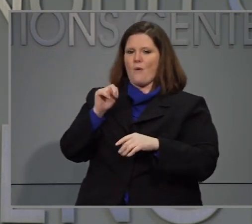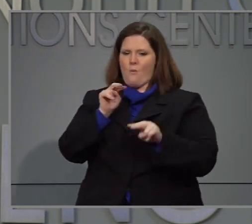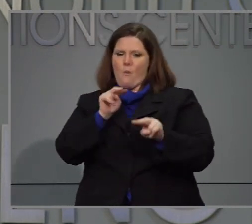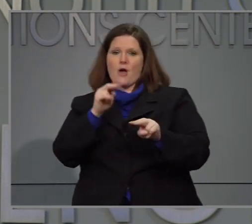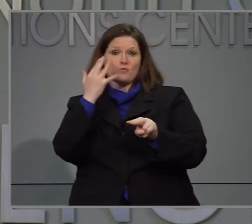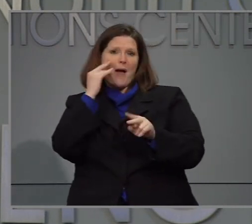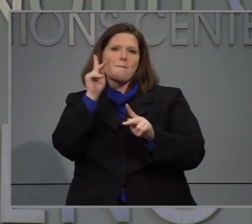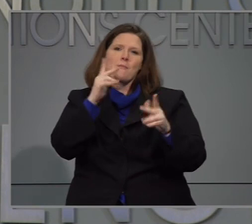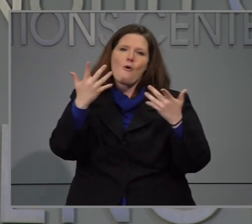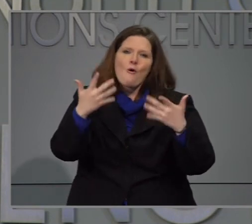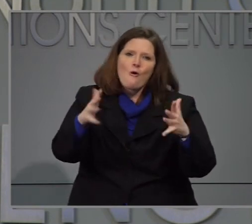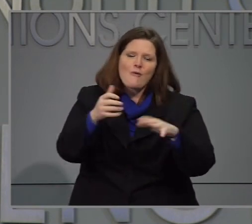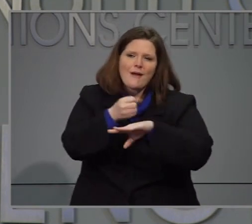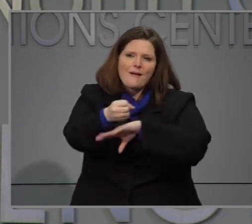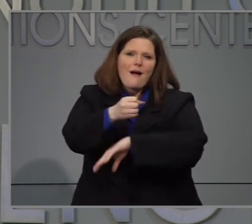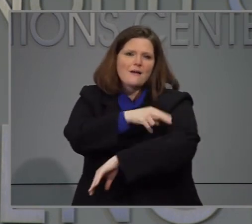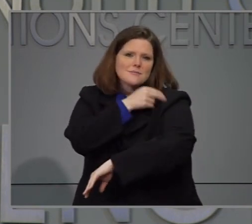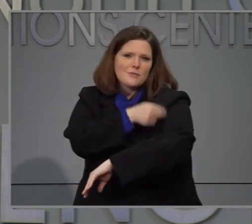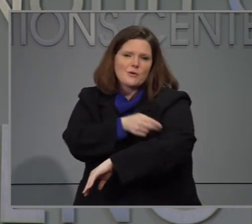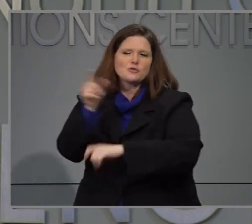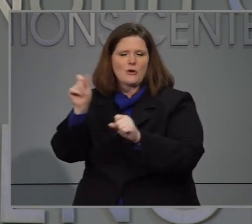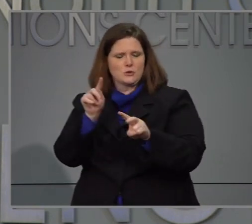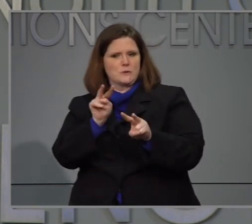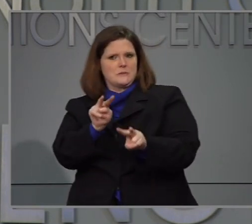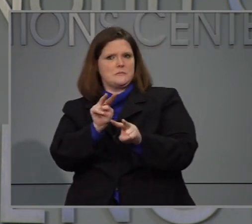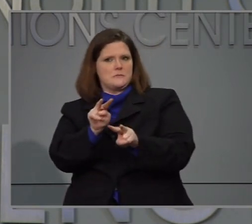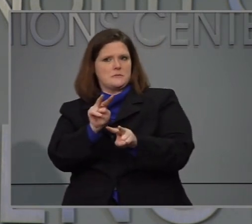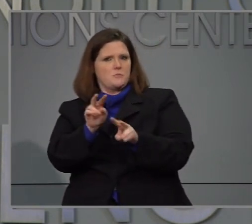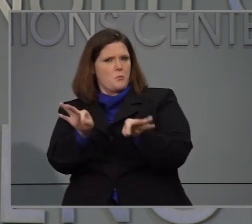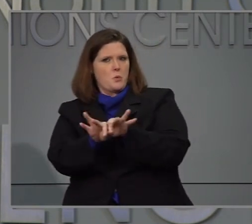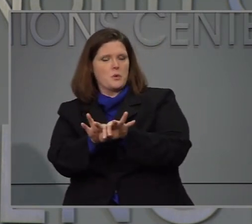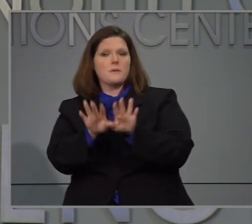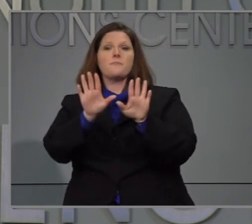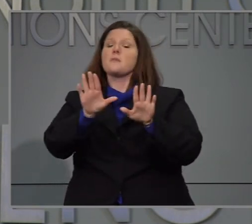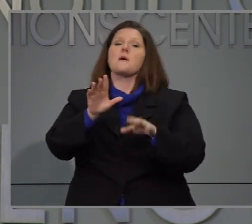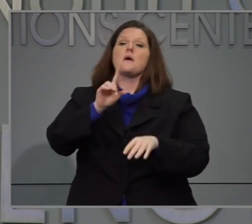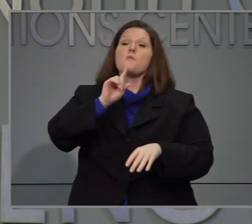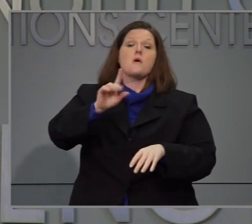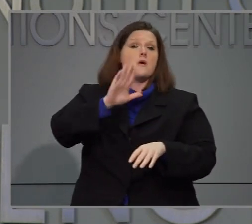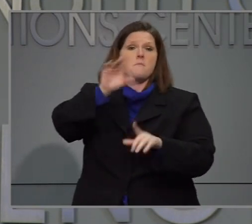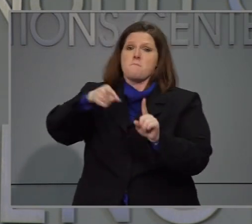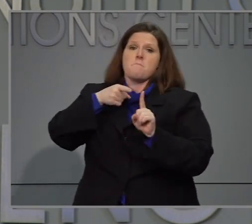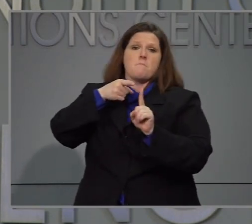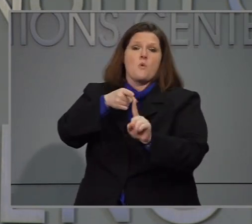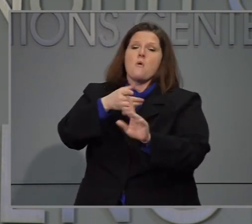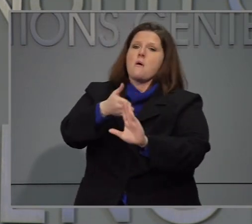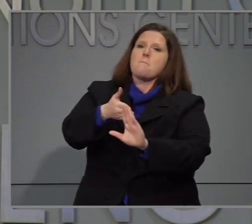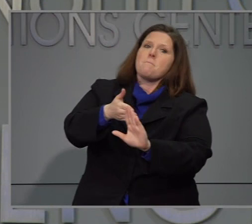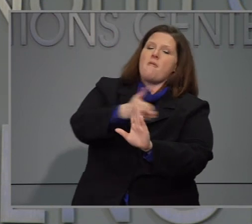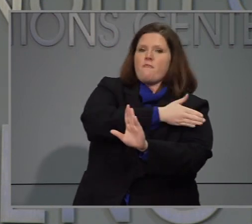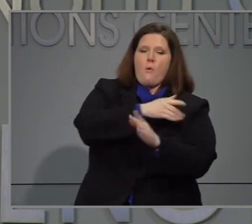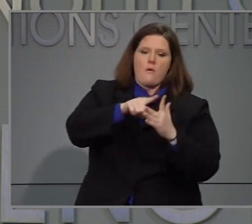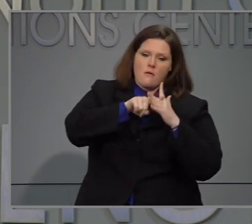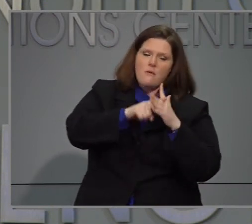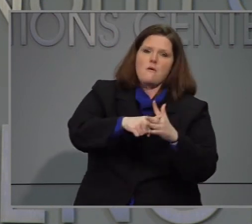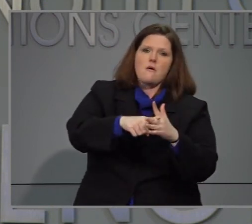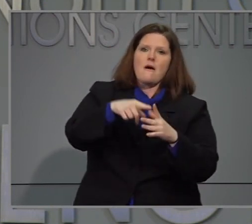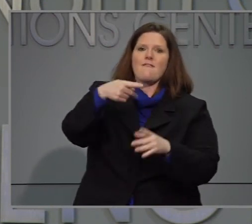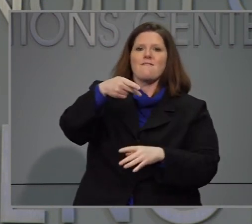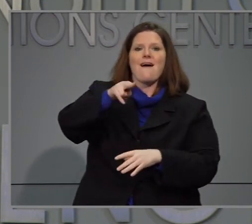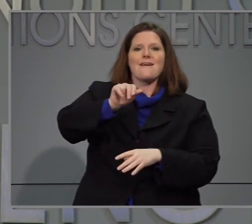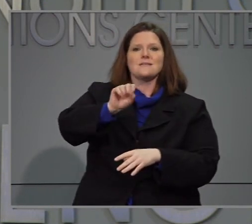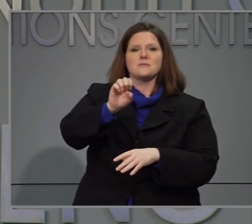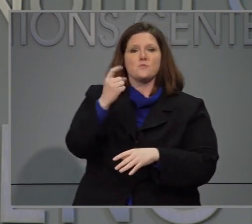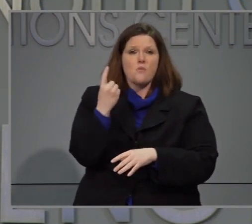que ver todos estos indicadores en su totalidad antes de poder entrar a la fase 1. Y creo que en este